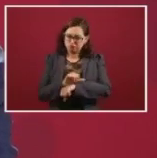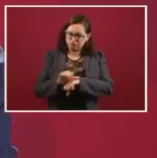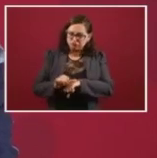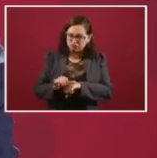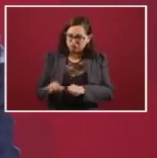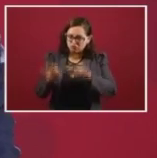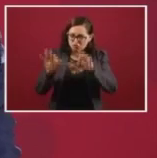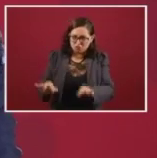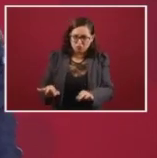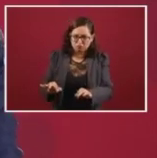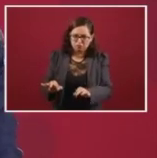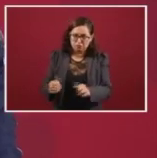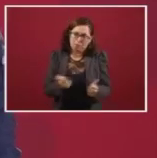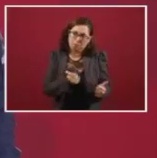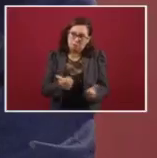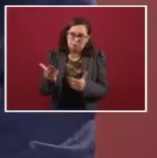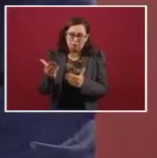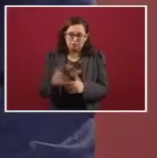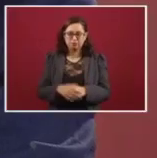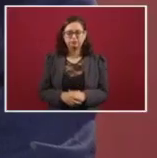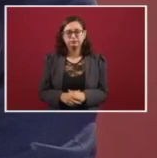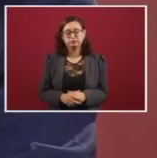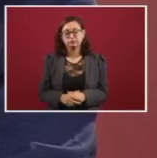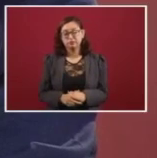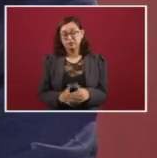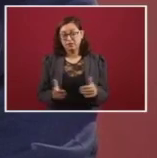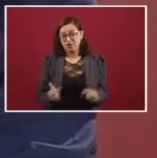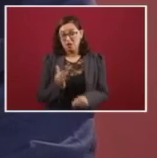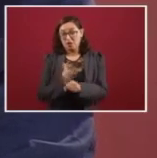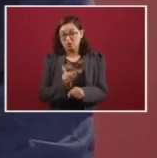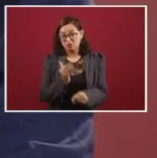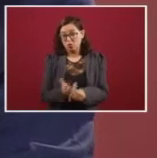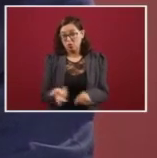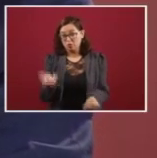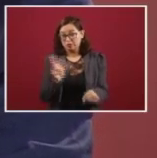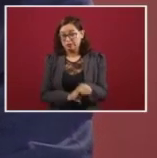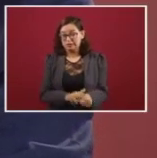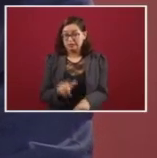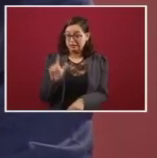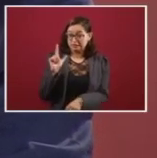intervengan. De 17 hospitales, solo en dos.